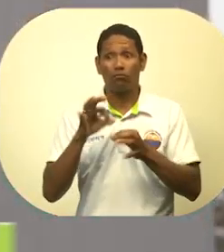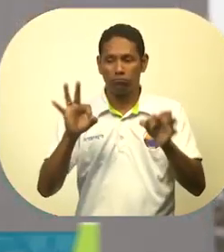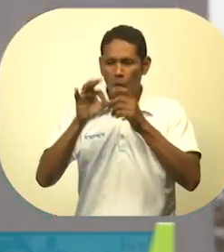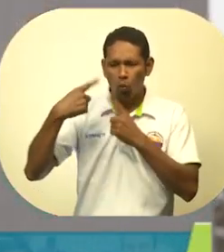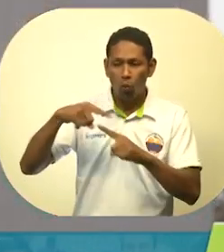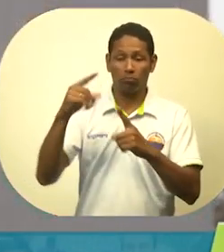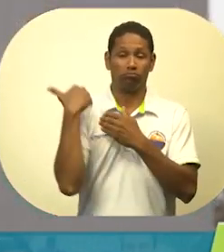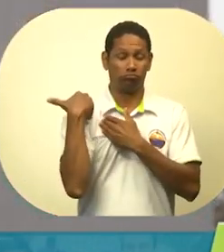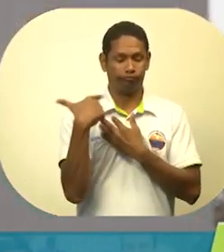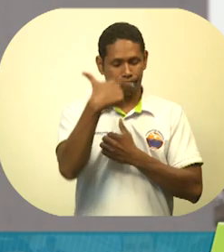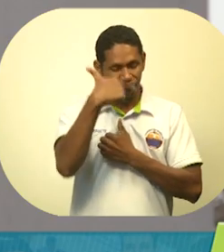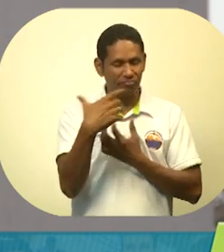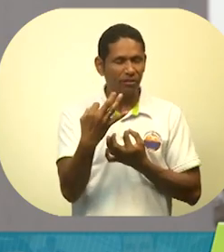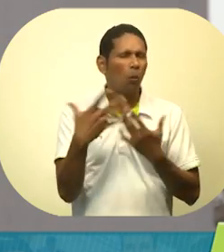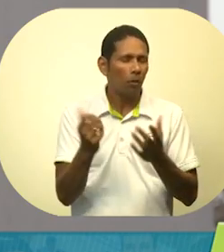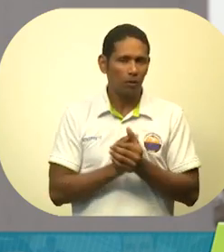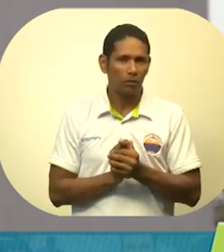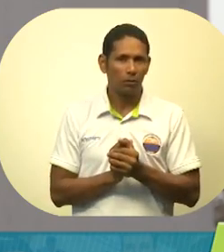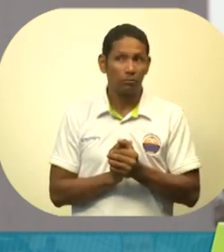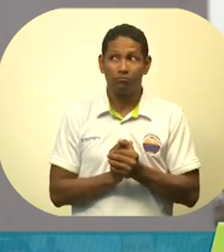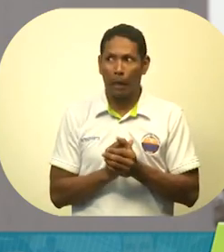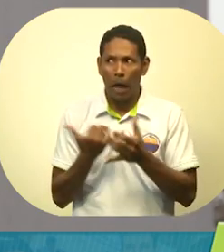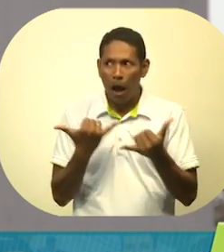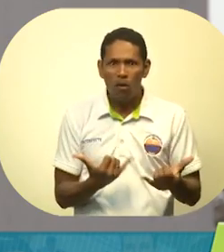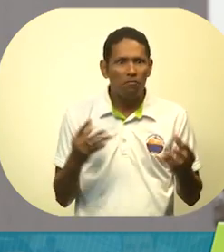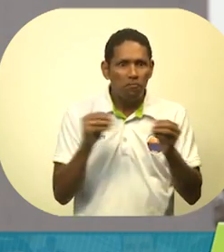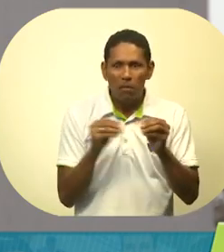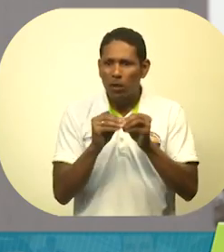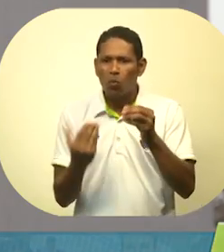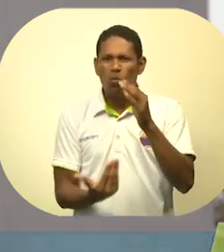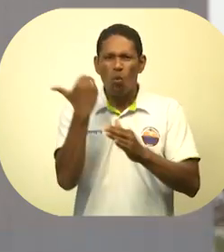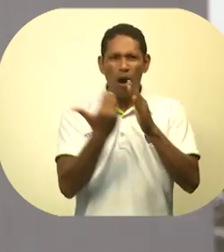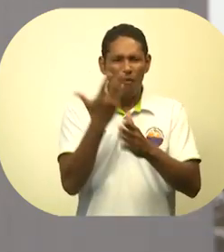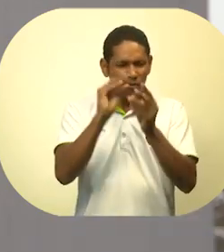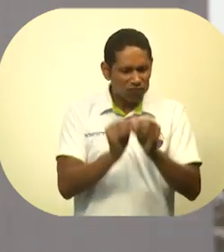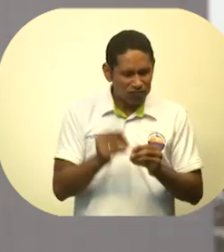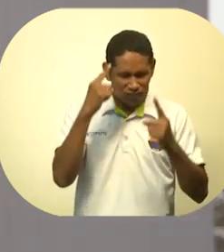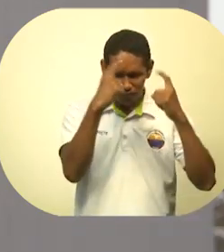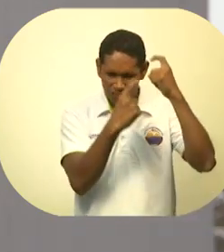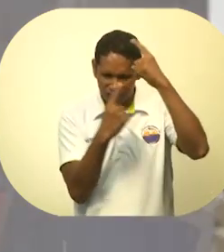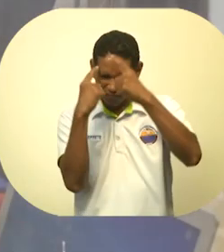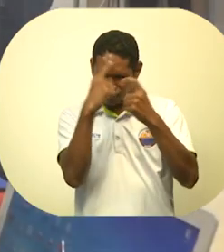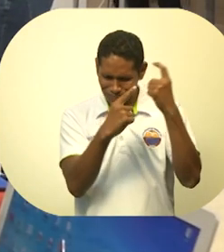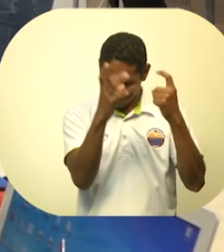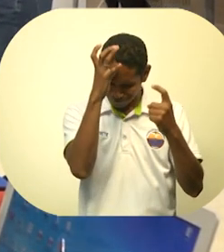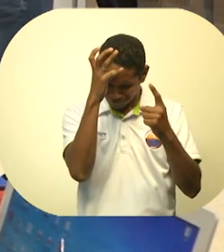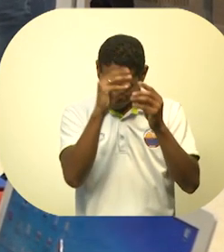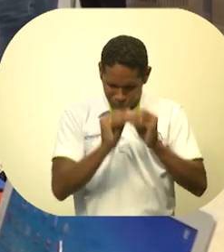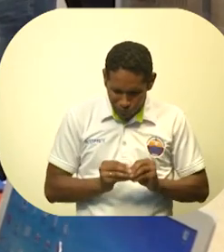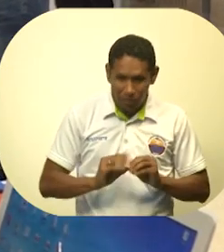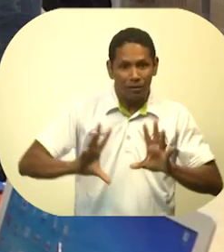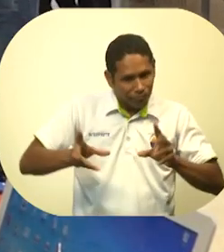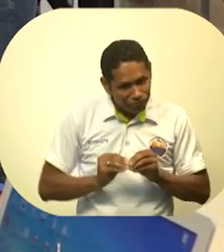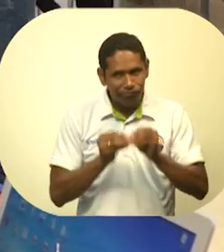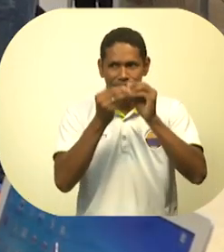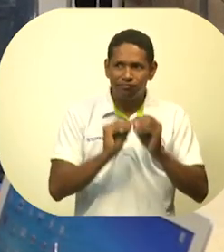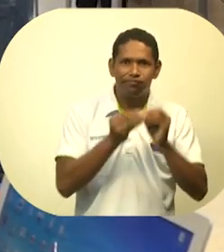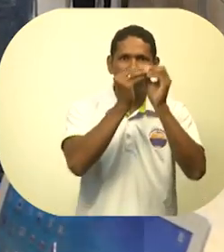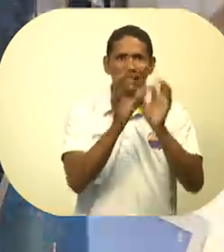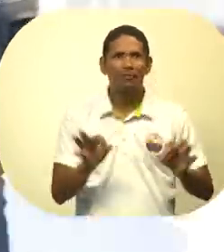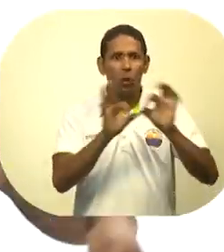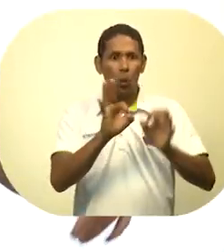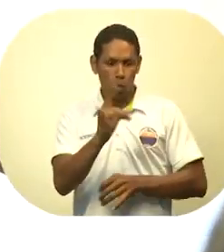productos que hoy son fácilmente escalables, pero que además nos están dando nuevas formas para entender y construir y deconstruir el conocimiento. La universidad misma tiene